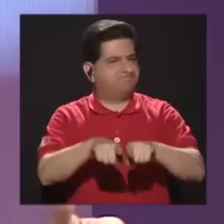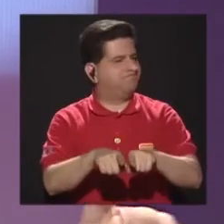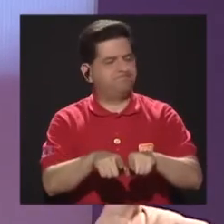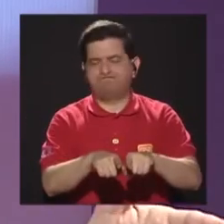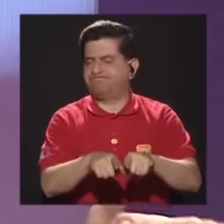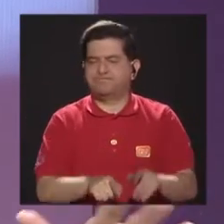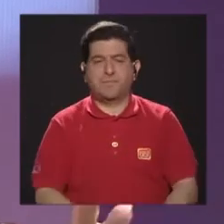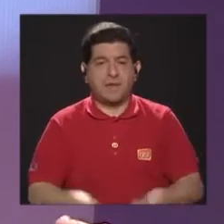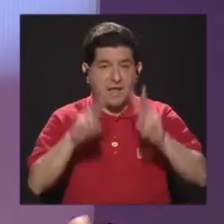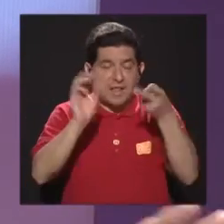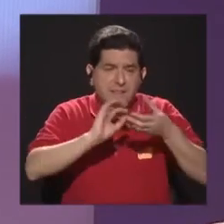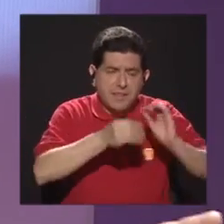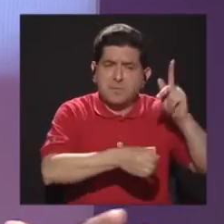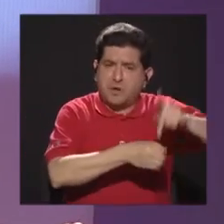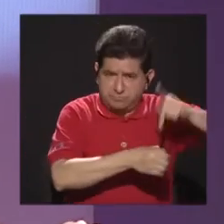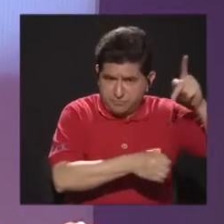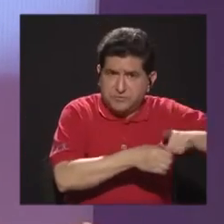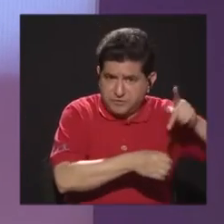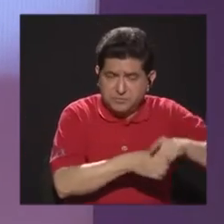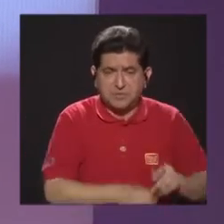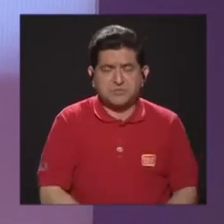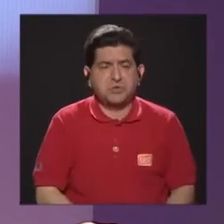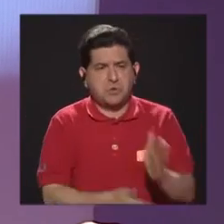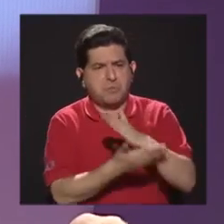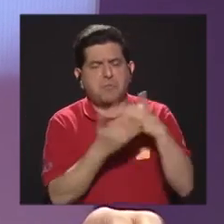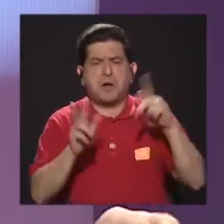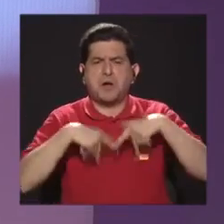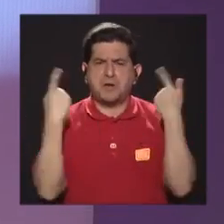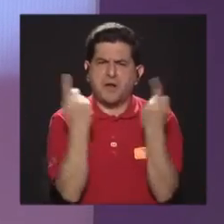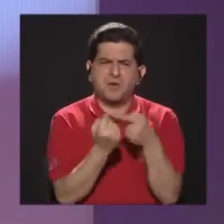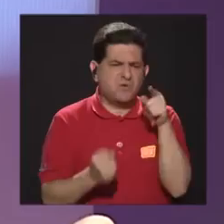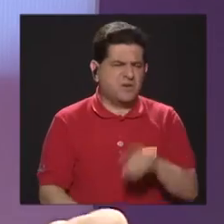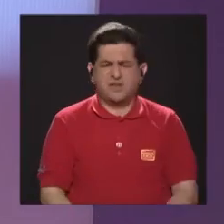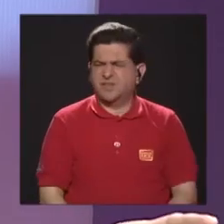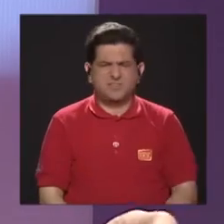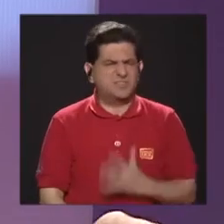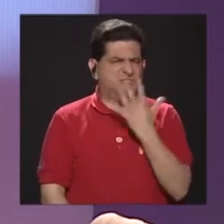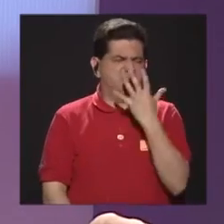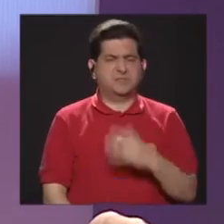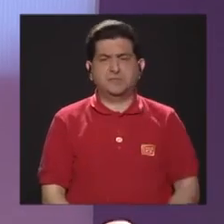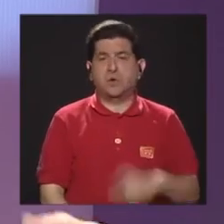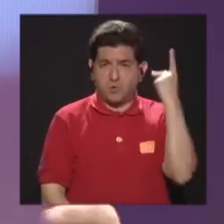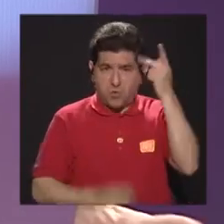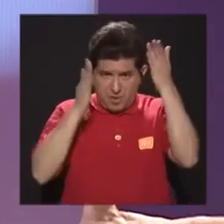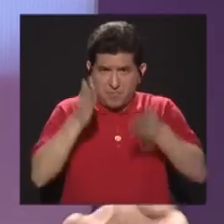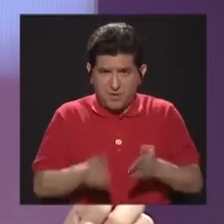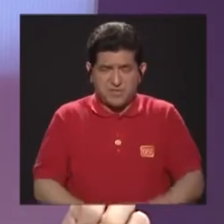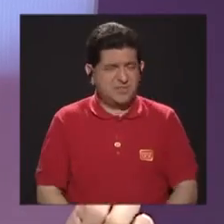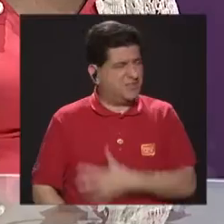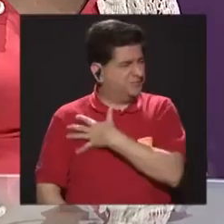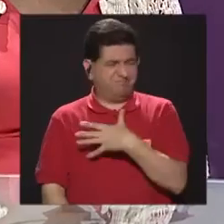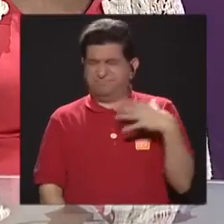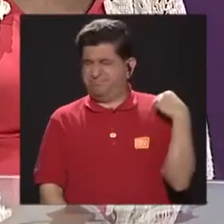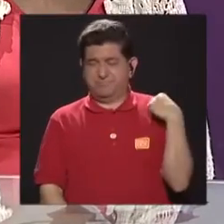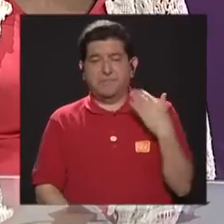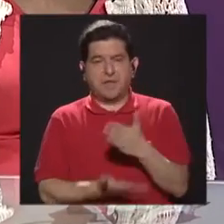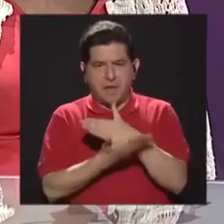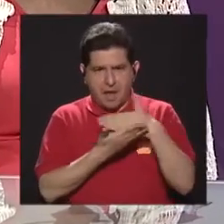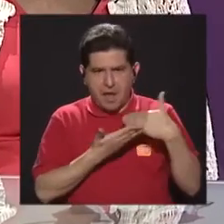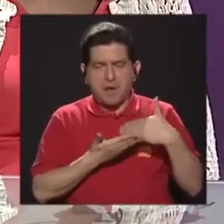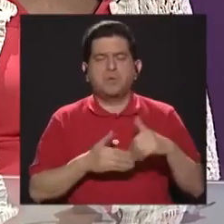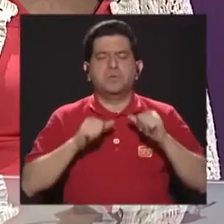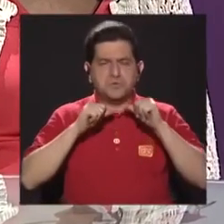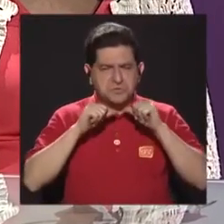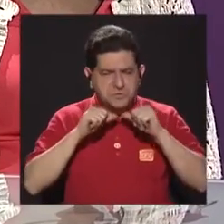O sea, el tema de las cuotas, que para muchos partidos fue muy molesto, para muchos políticos fue muy molesto, sigue siendo molesto para algunos.